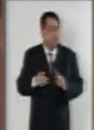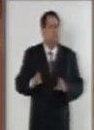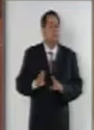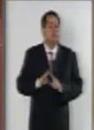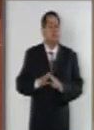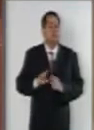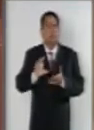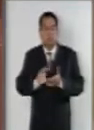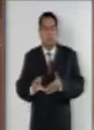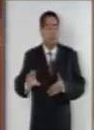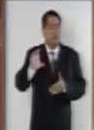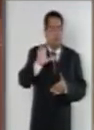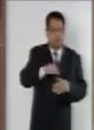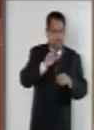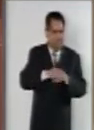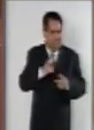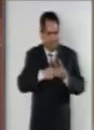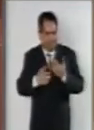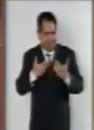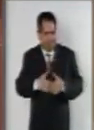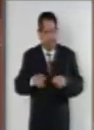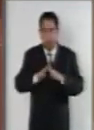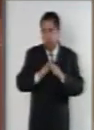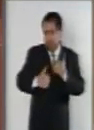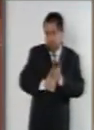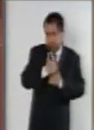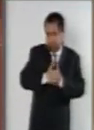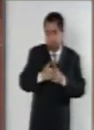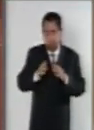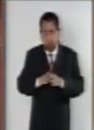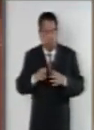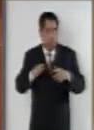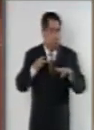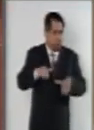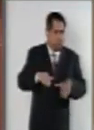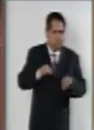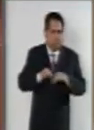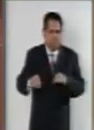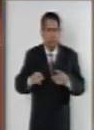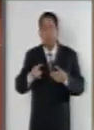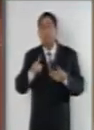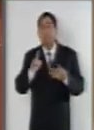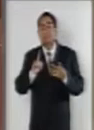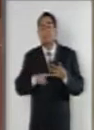de la inversión, productividad y la competitividad, del empleo y una,